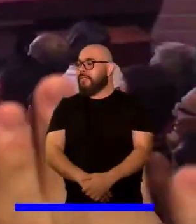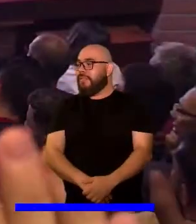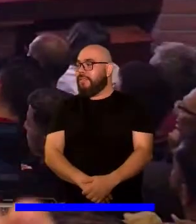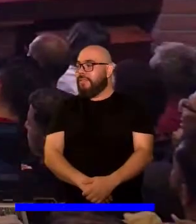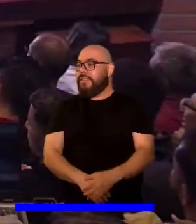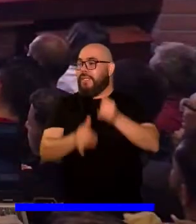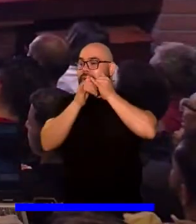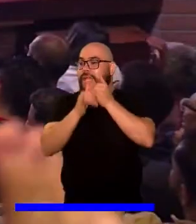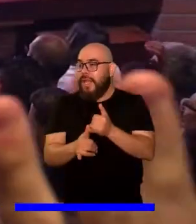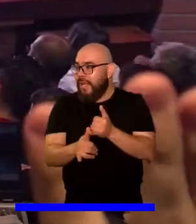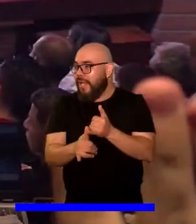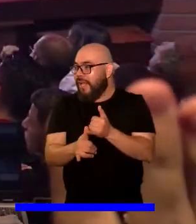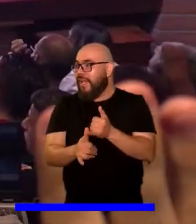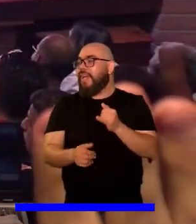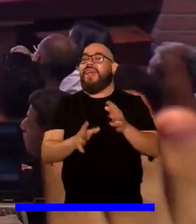de ustedes son ingenieros?